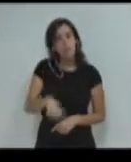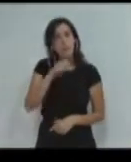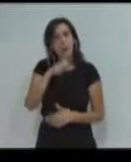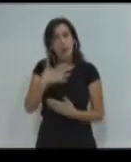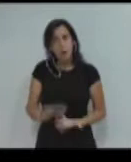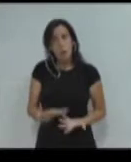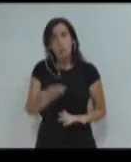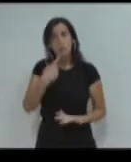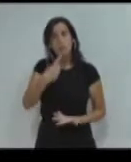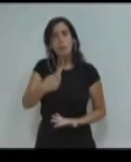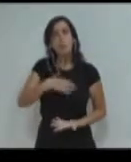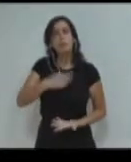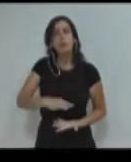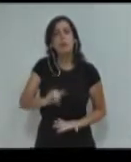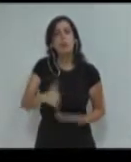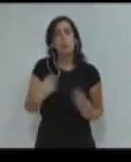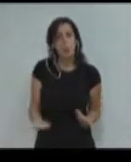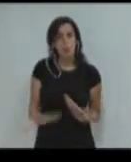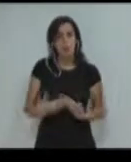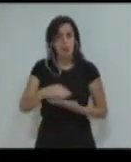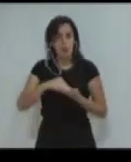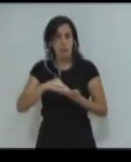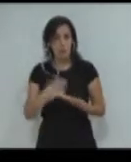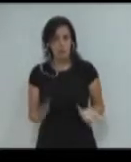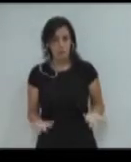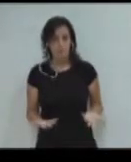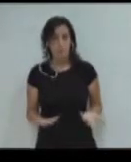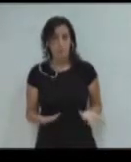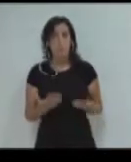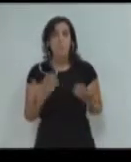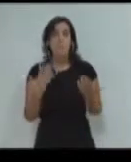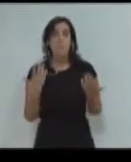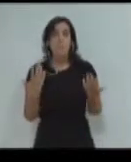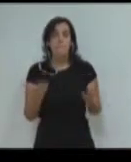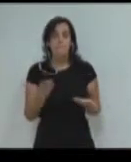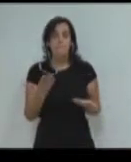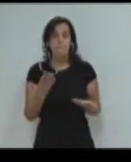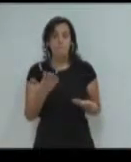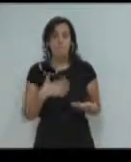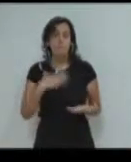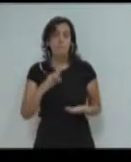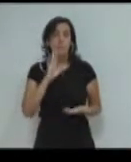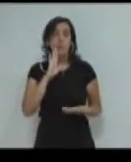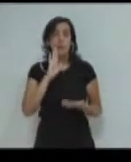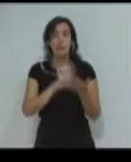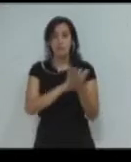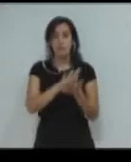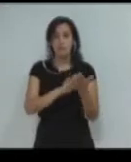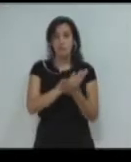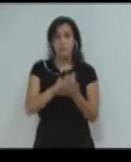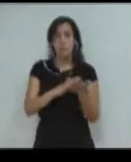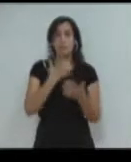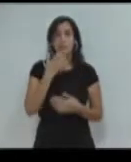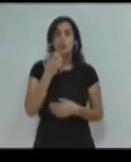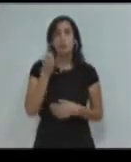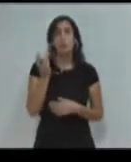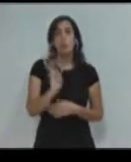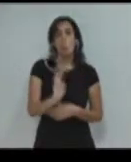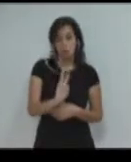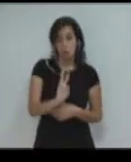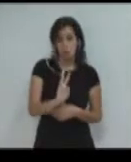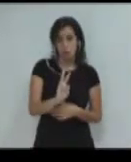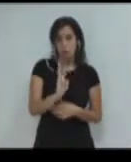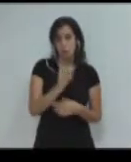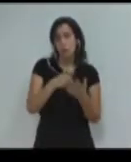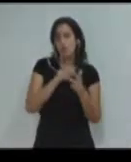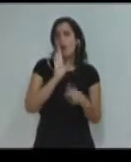día qué posibilidades actuales ya tenemos, ¿no? Entonces, en ese sentido, a lo mejor lo que comentabais, si el Word, volviendo al